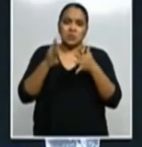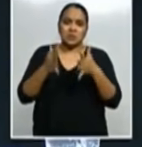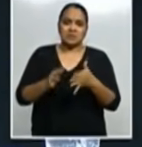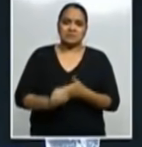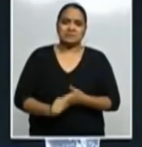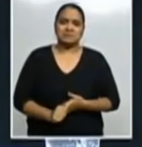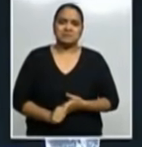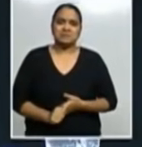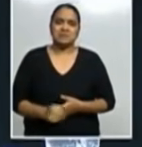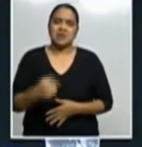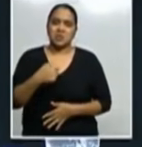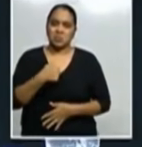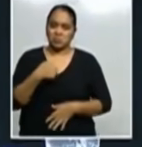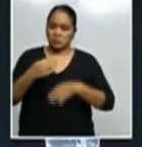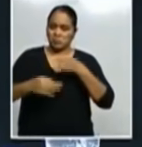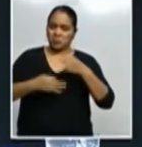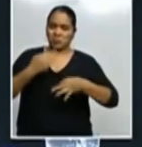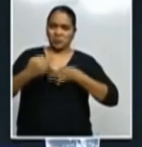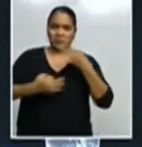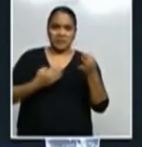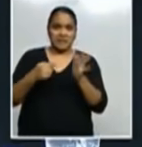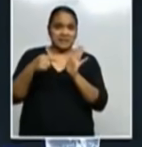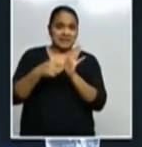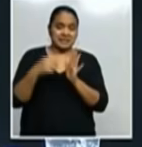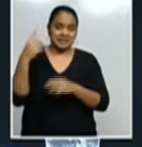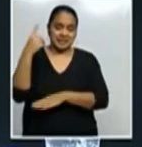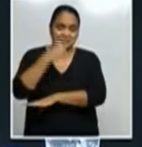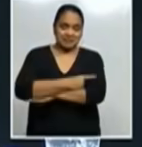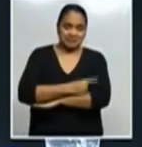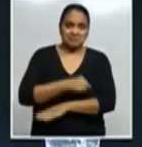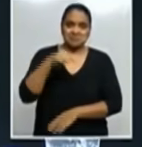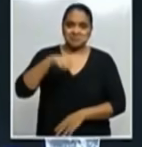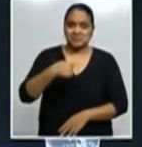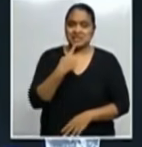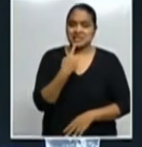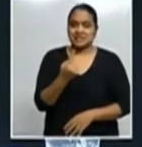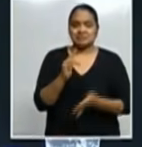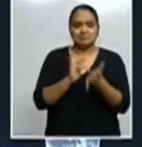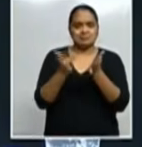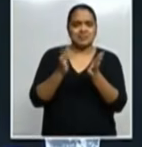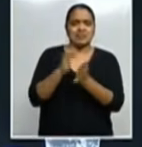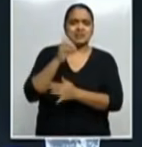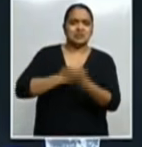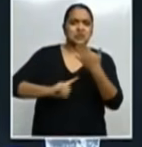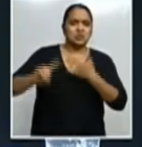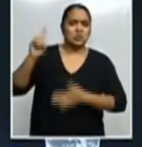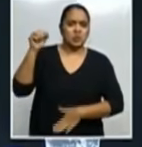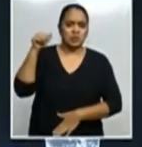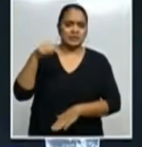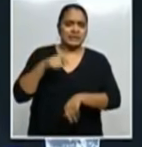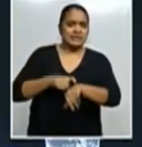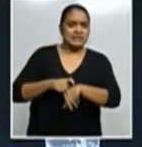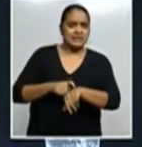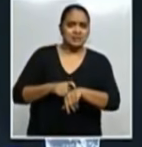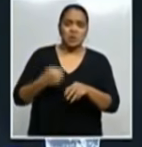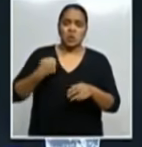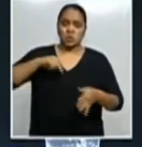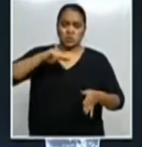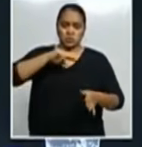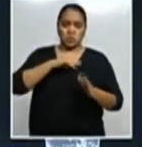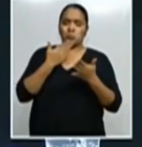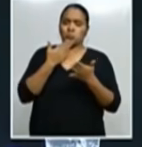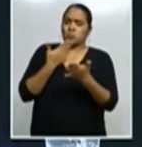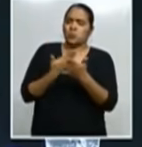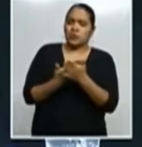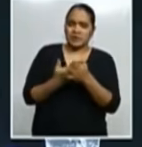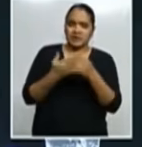Estoy muy contento. Gracias a Dios, presidente, en medio de estos grandes retos, hemos tenido muy buenas noticias